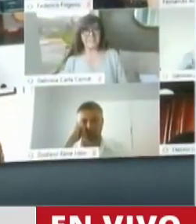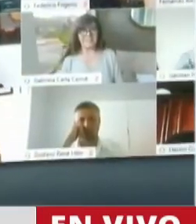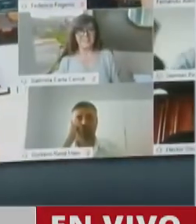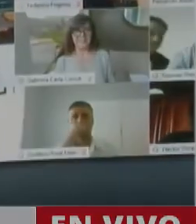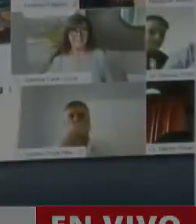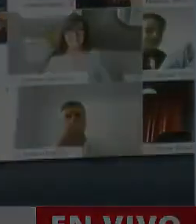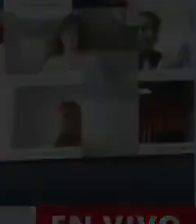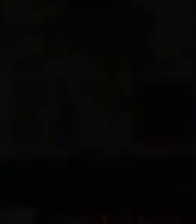Gracias, diputado.